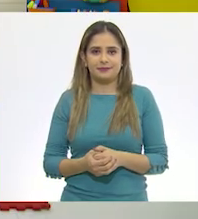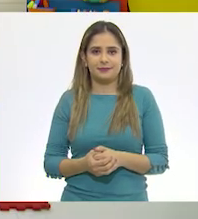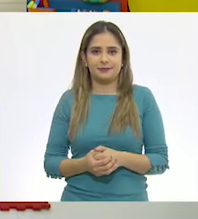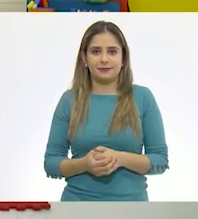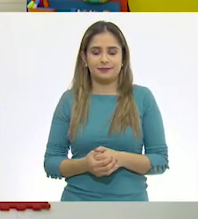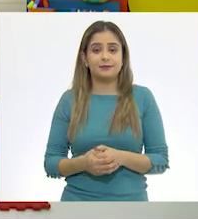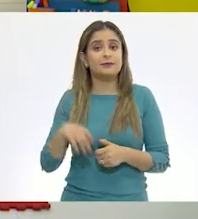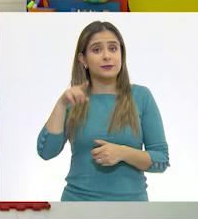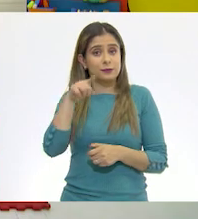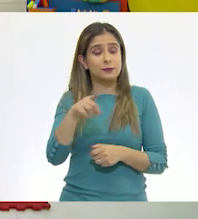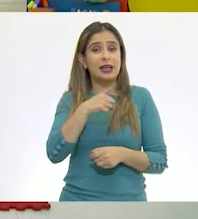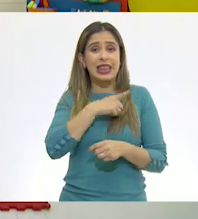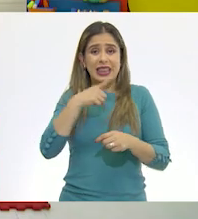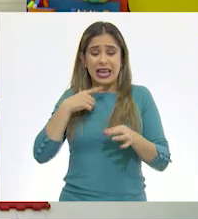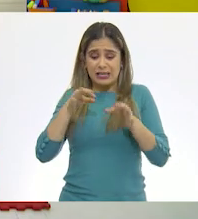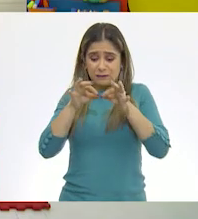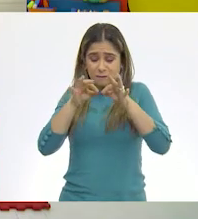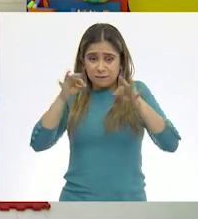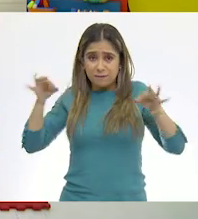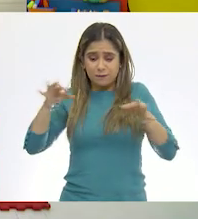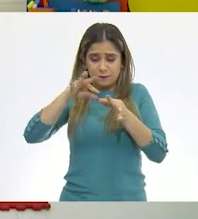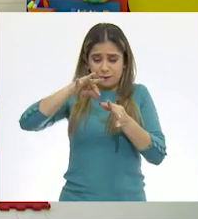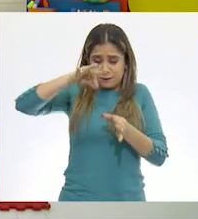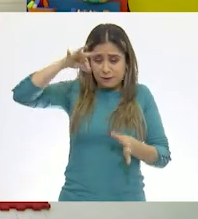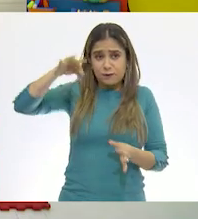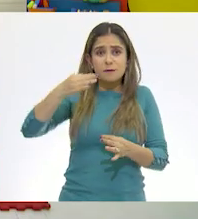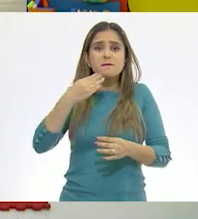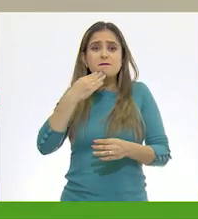Tienes que marcar muy bien tus dobleces.